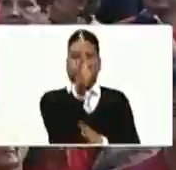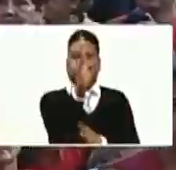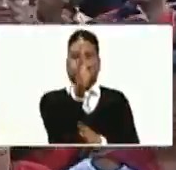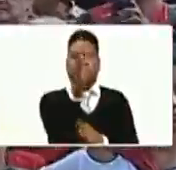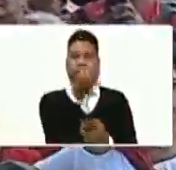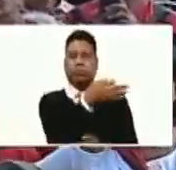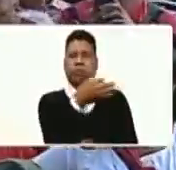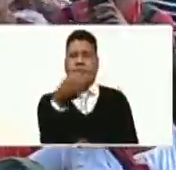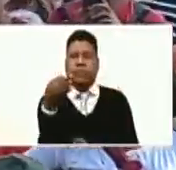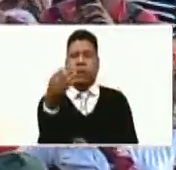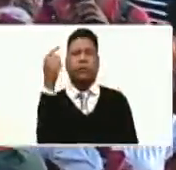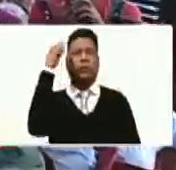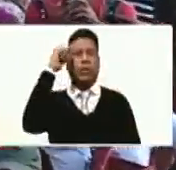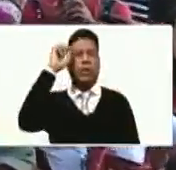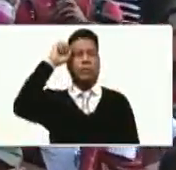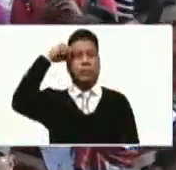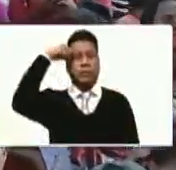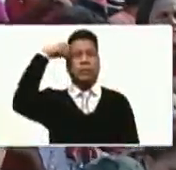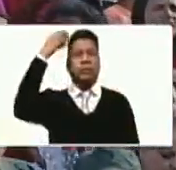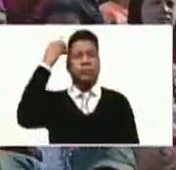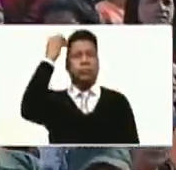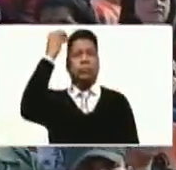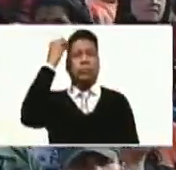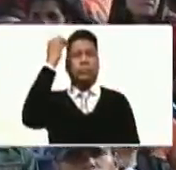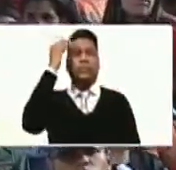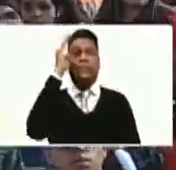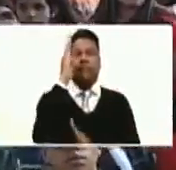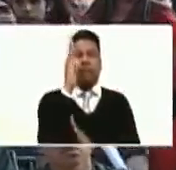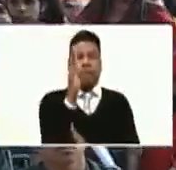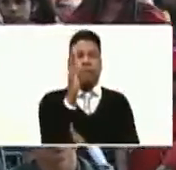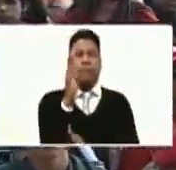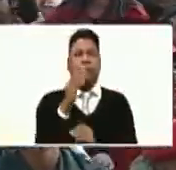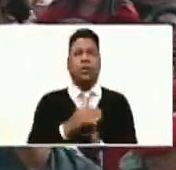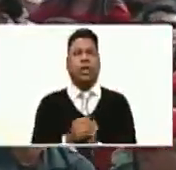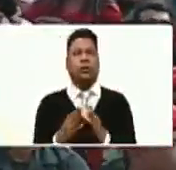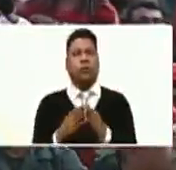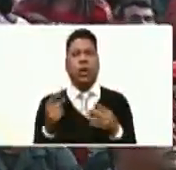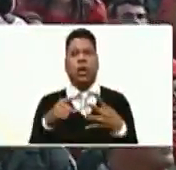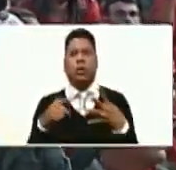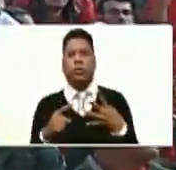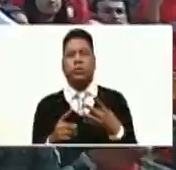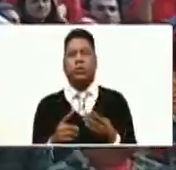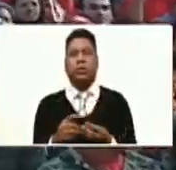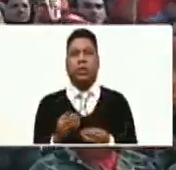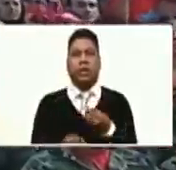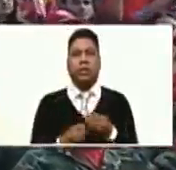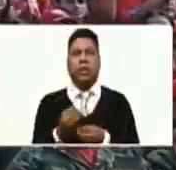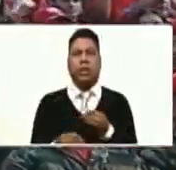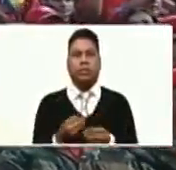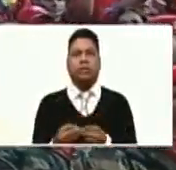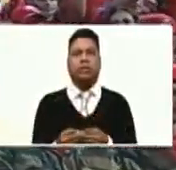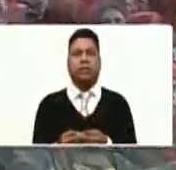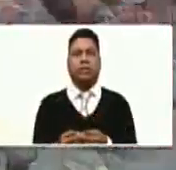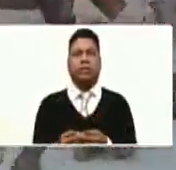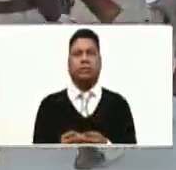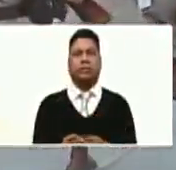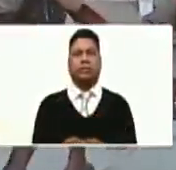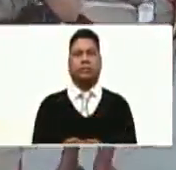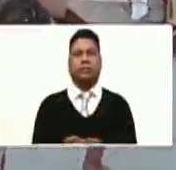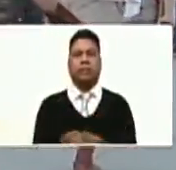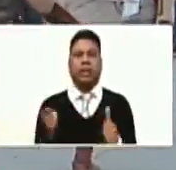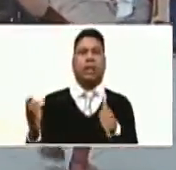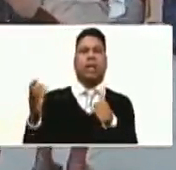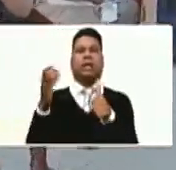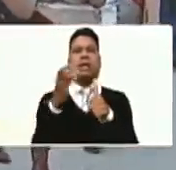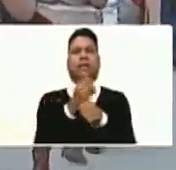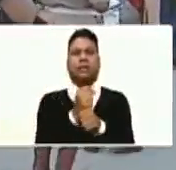recuerdo histórico, sino también una guía hacia el futuro de lo que debemos hacer, del camino que debemos transitar para alcanzar la